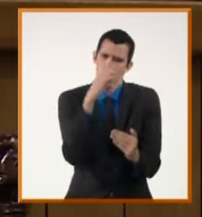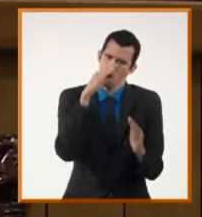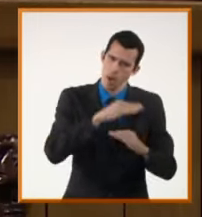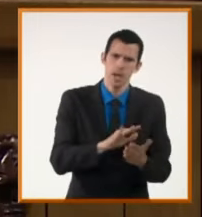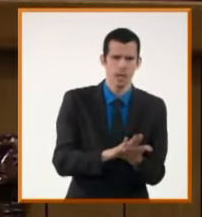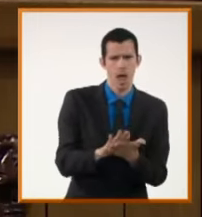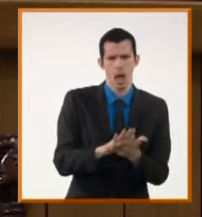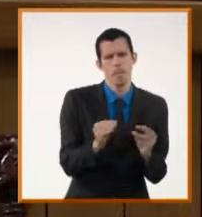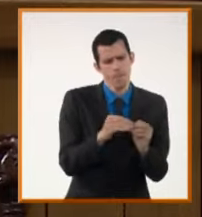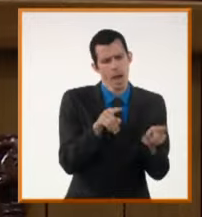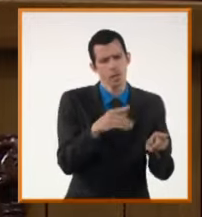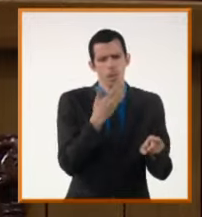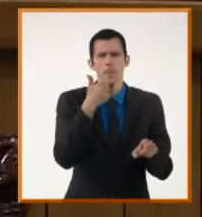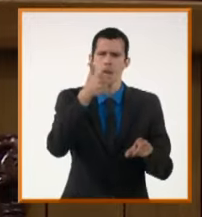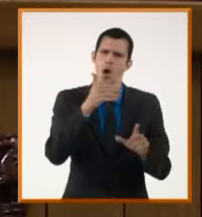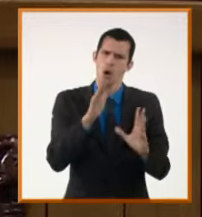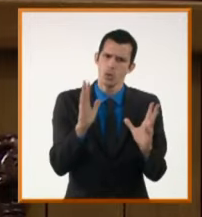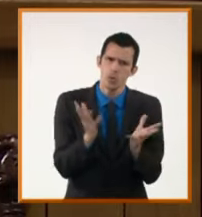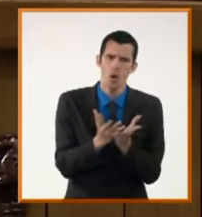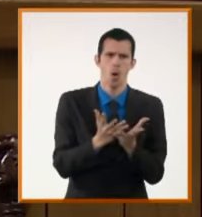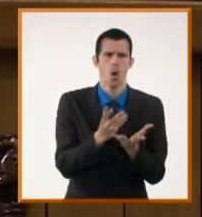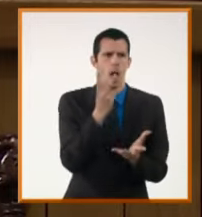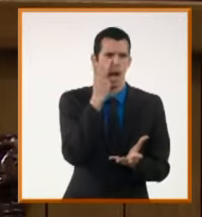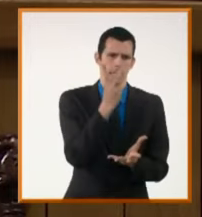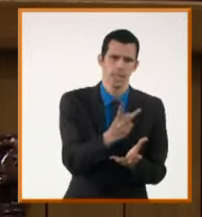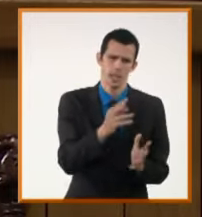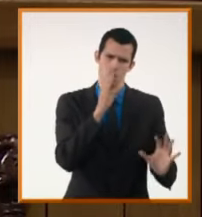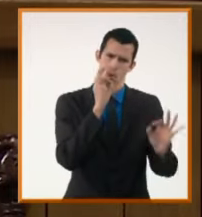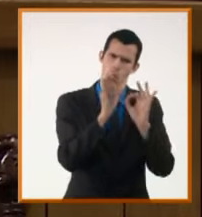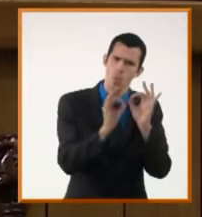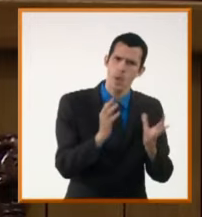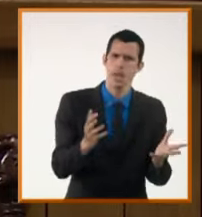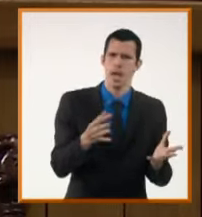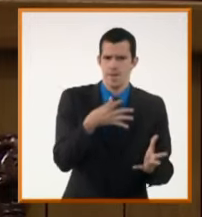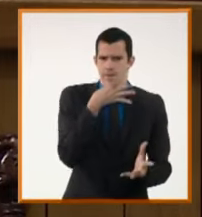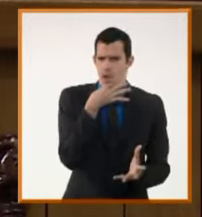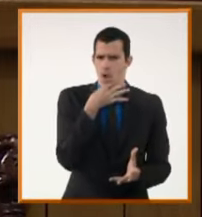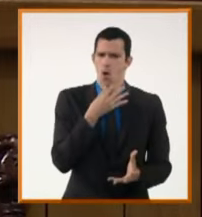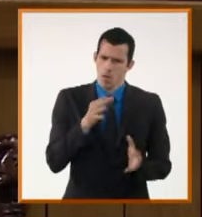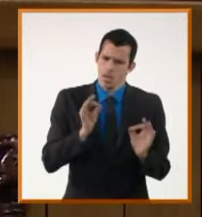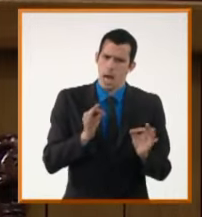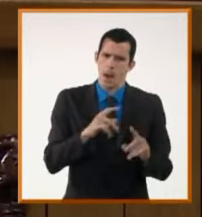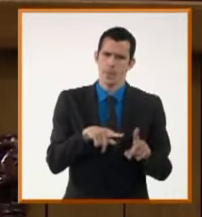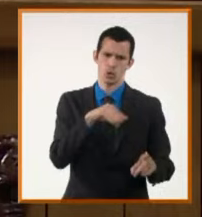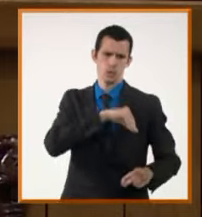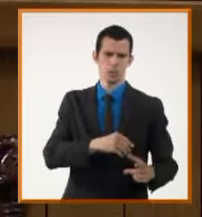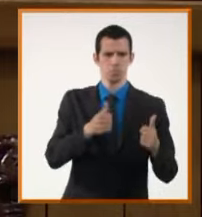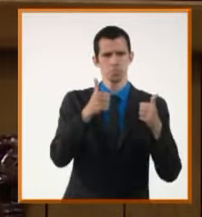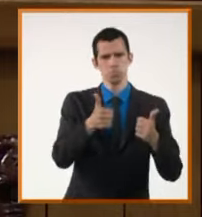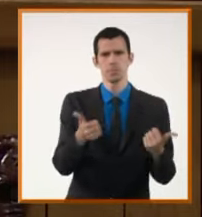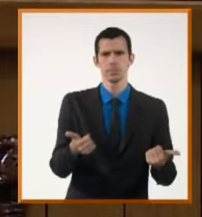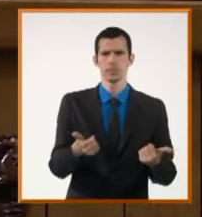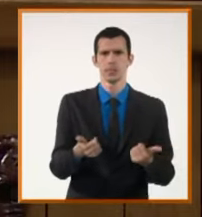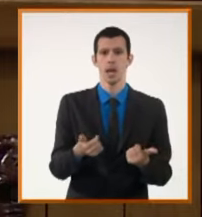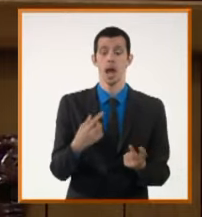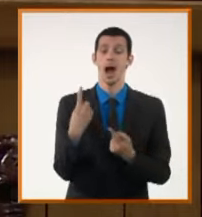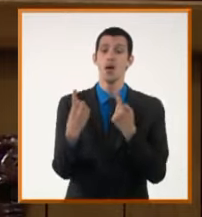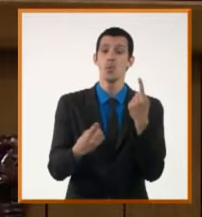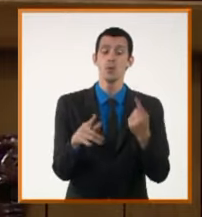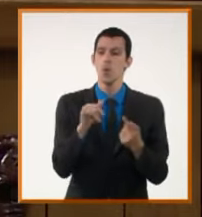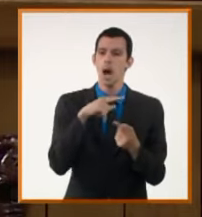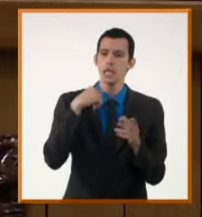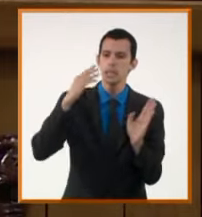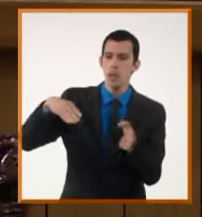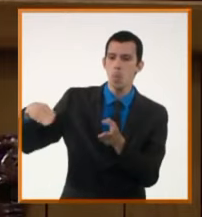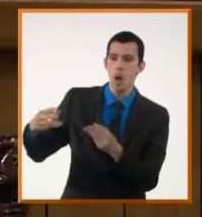los últimos años donde fallecen más personas que las que nacen. Y no porque se estén muriendo más gente, sino porque nacen menos. Y eso